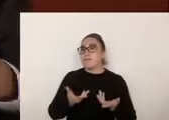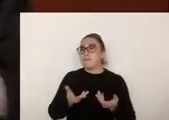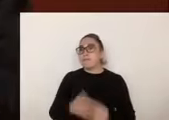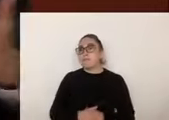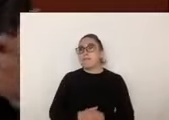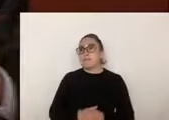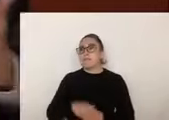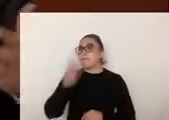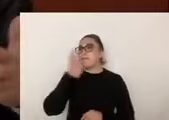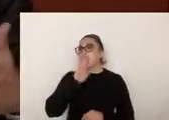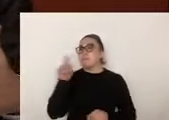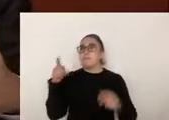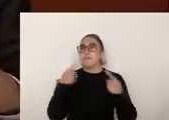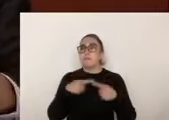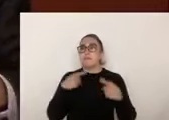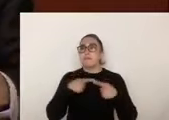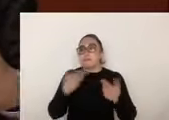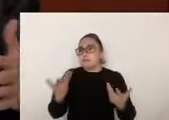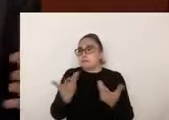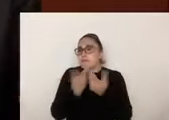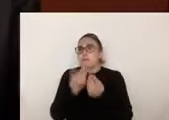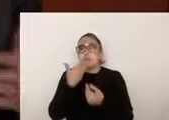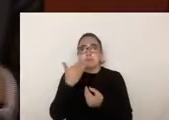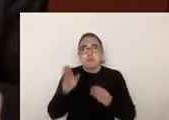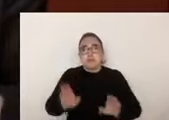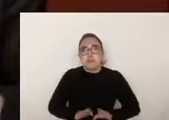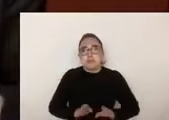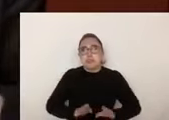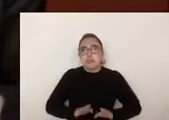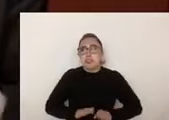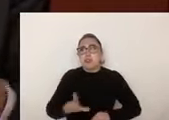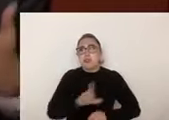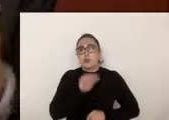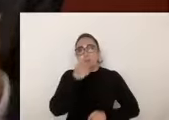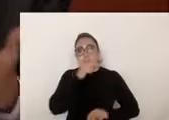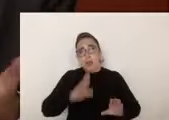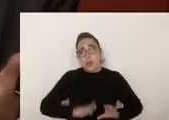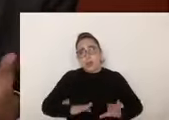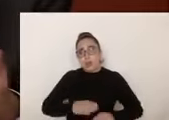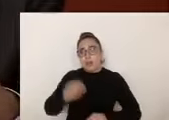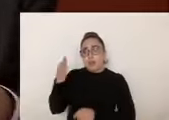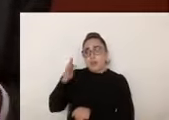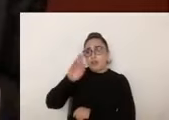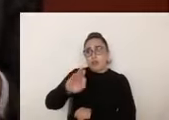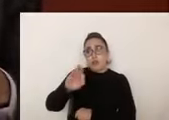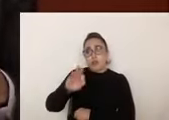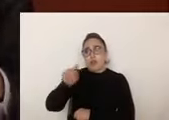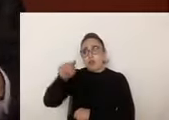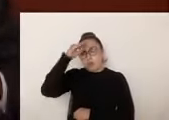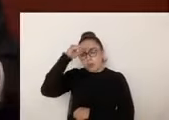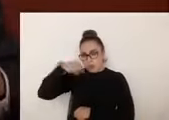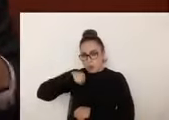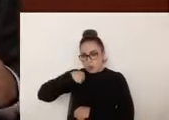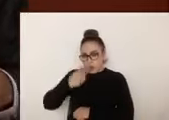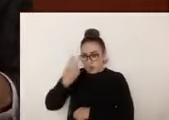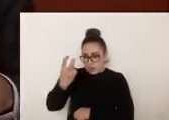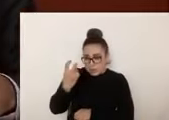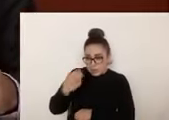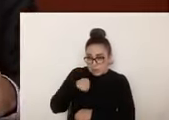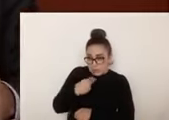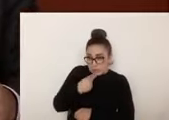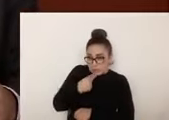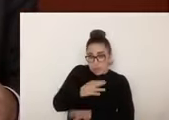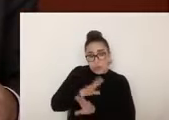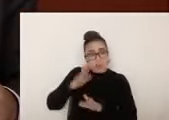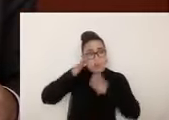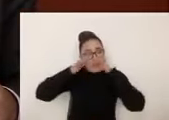tiene una relación adecuada con su pareja y su pareja le es infiel, dice yo no me merezco eso. Es decir, que la noción de merecimiento tiene que ver